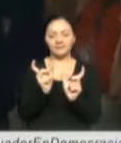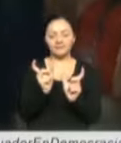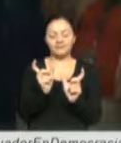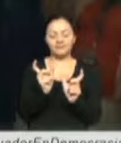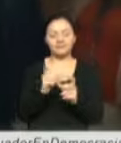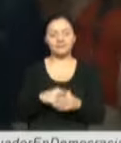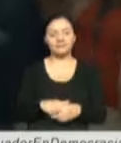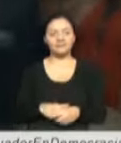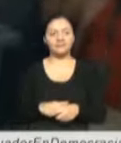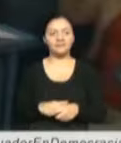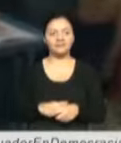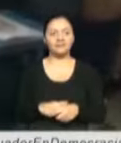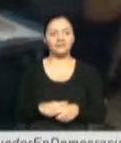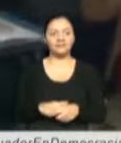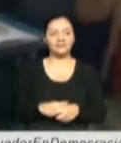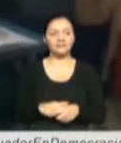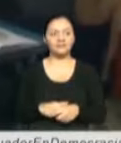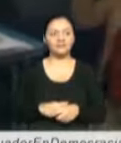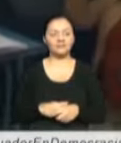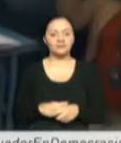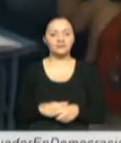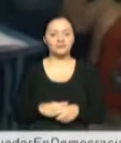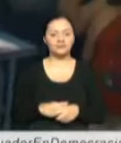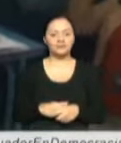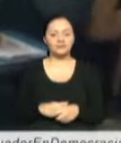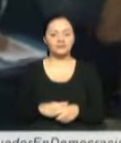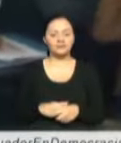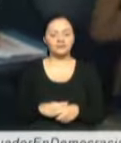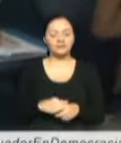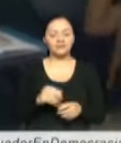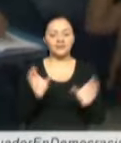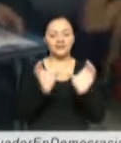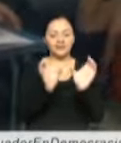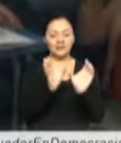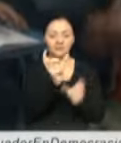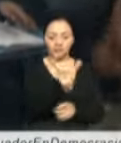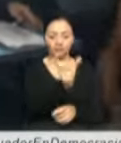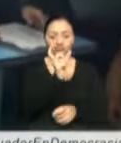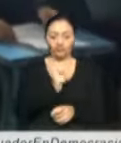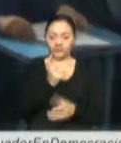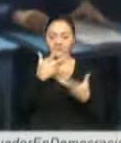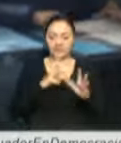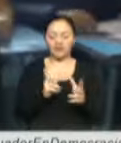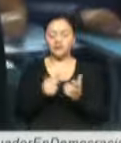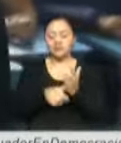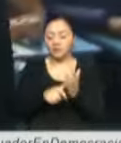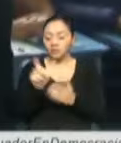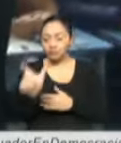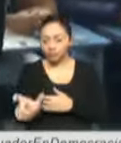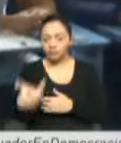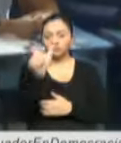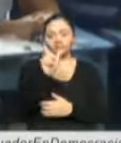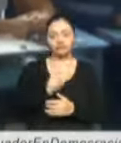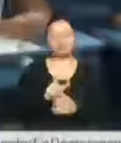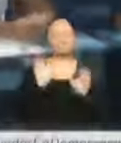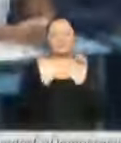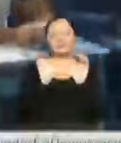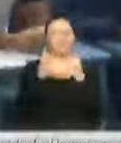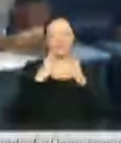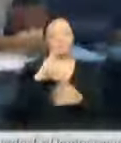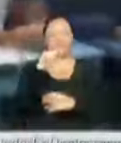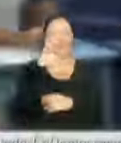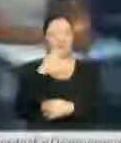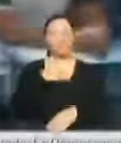comprobante de haber votado, que es, sin duda, el certificado de votación que entrega el Consejo Nacional Electoral.